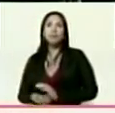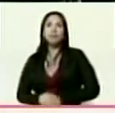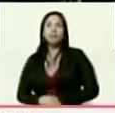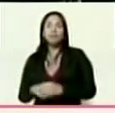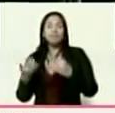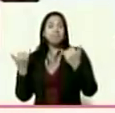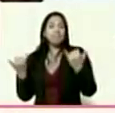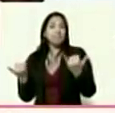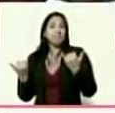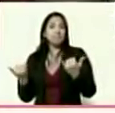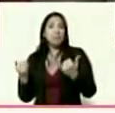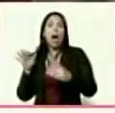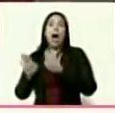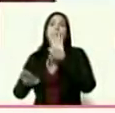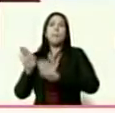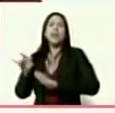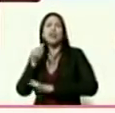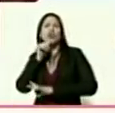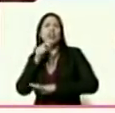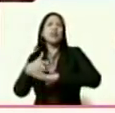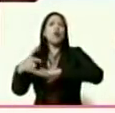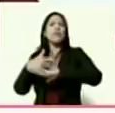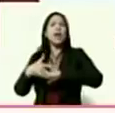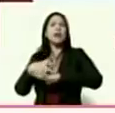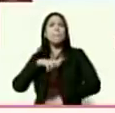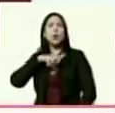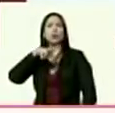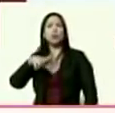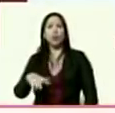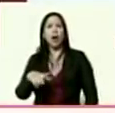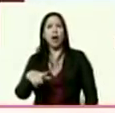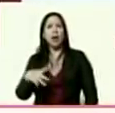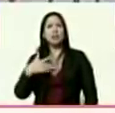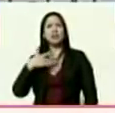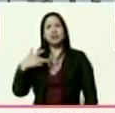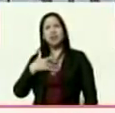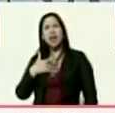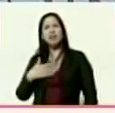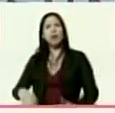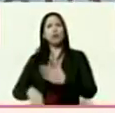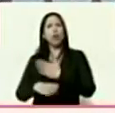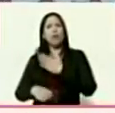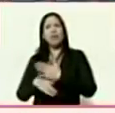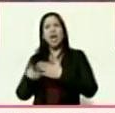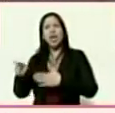Ahora, a menos que quienes gobiernan Portugal sientan todavía que ellos son un imperio.